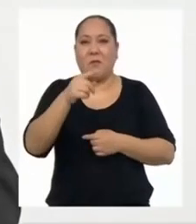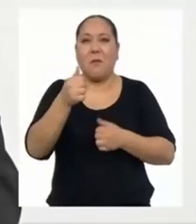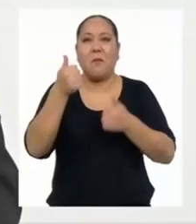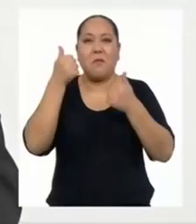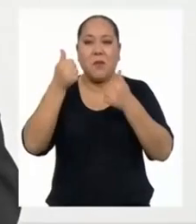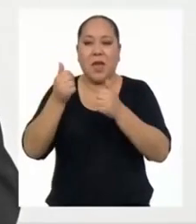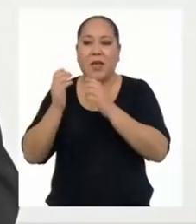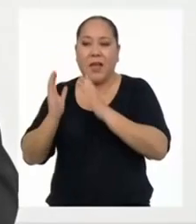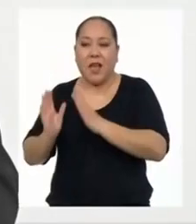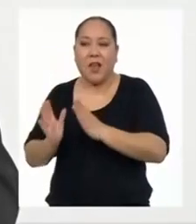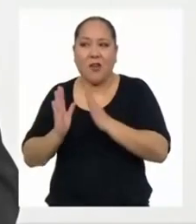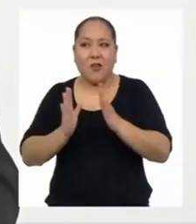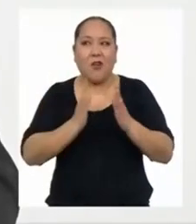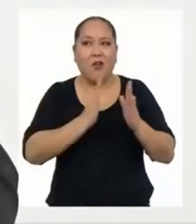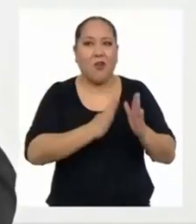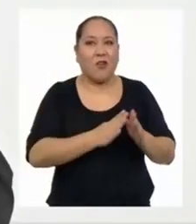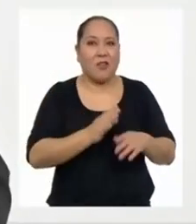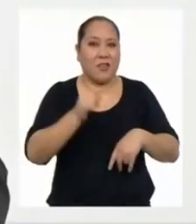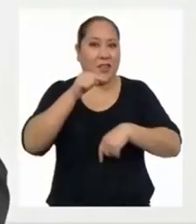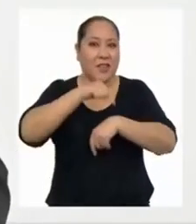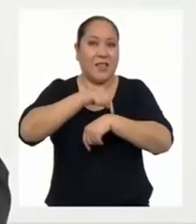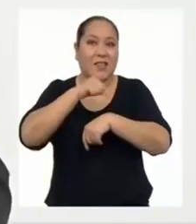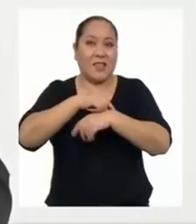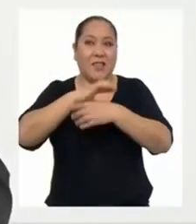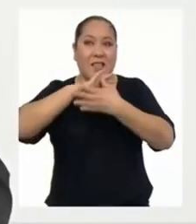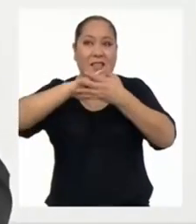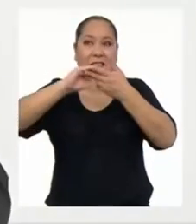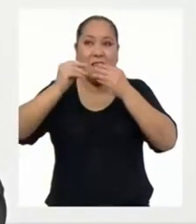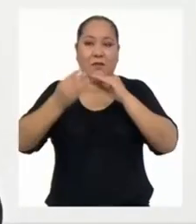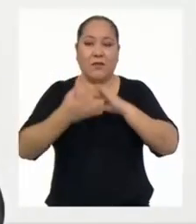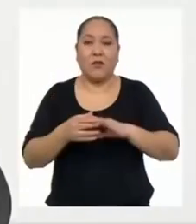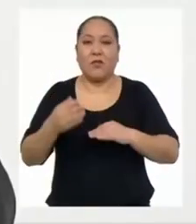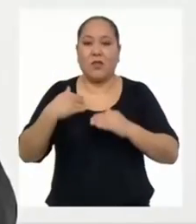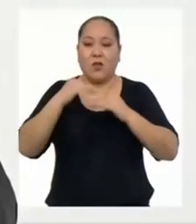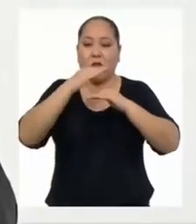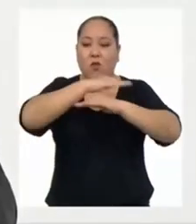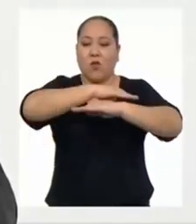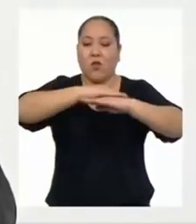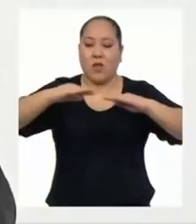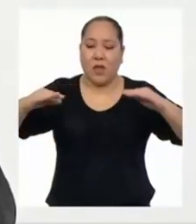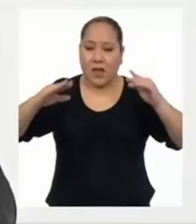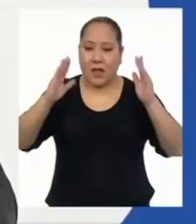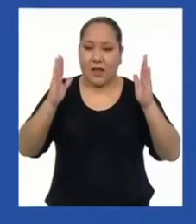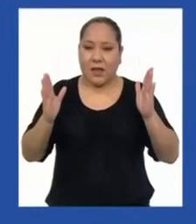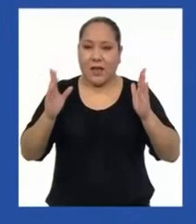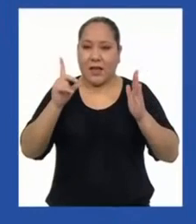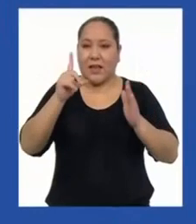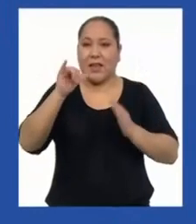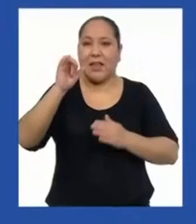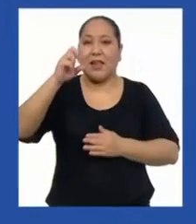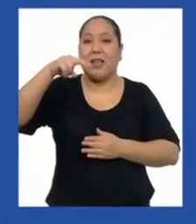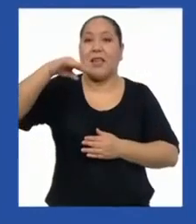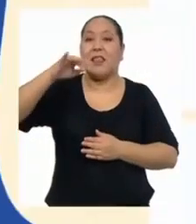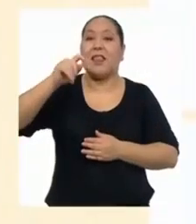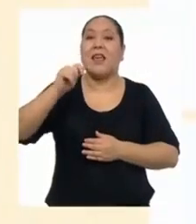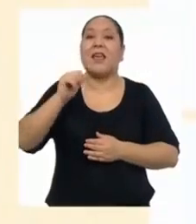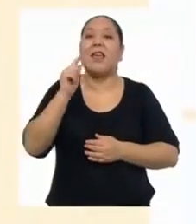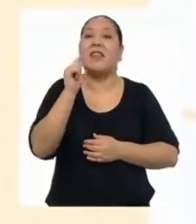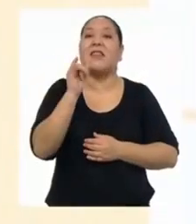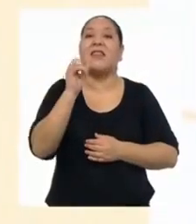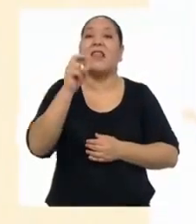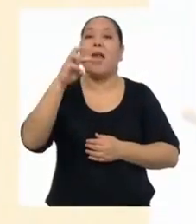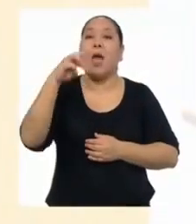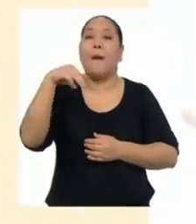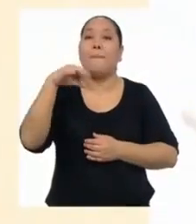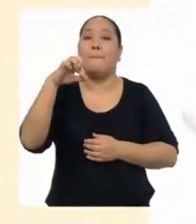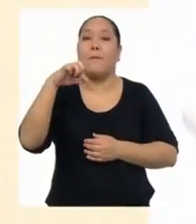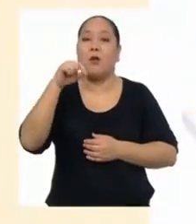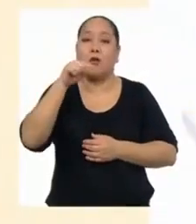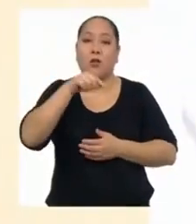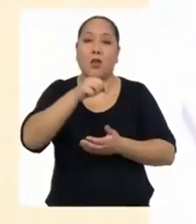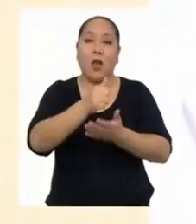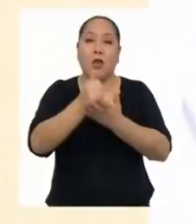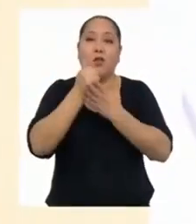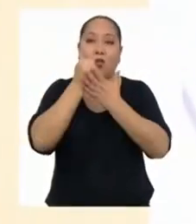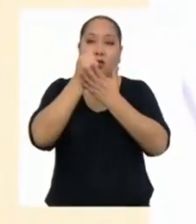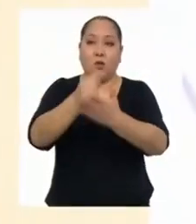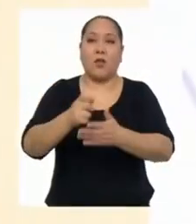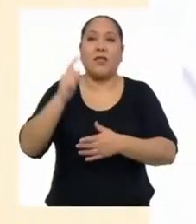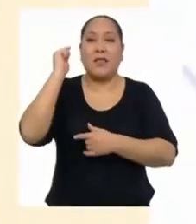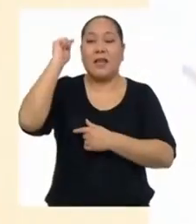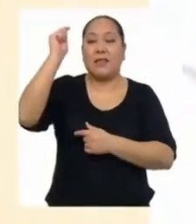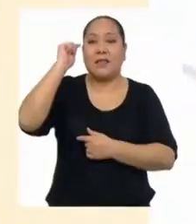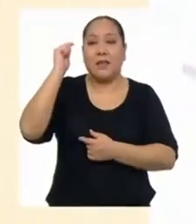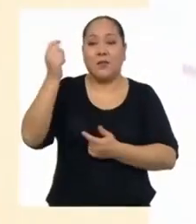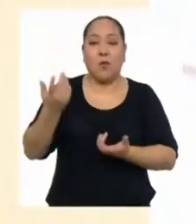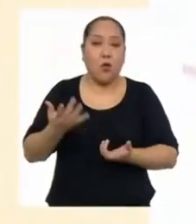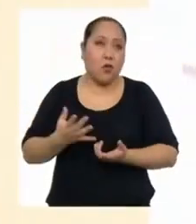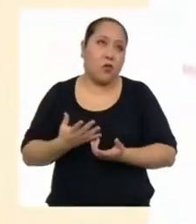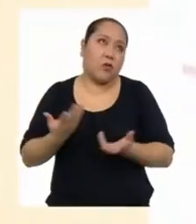hechos! Tengo una línea de tiempo que podría ayudarnos. Un testimonio, como